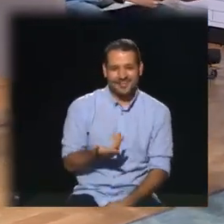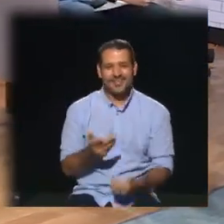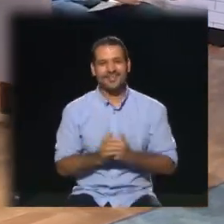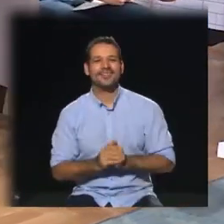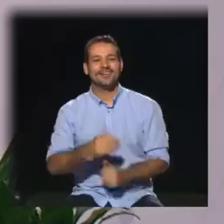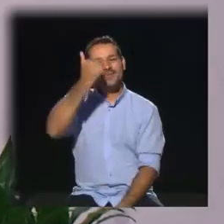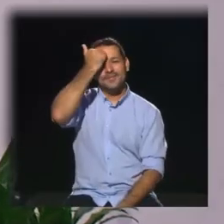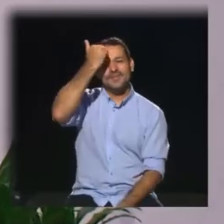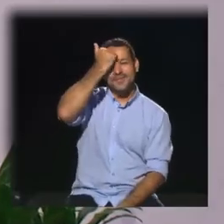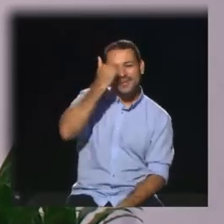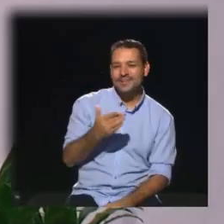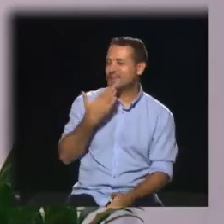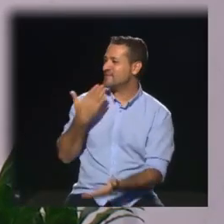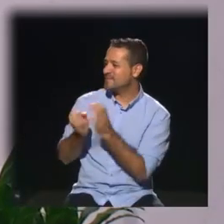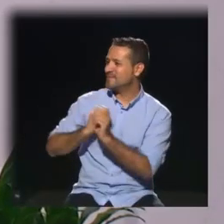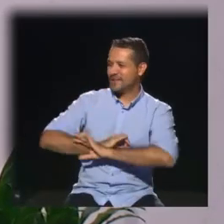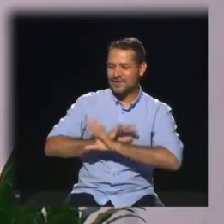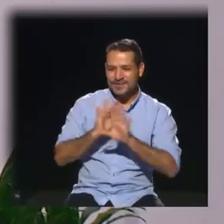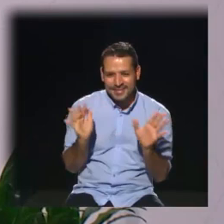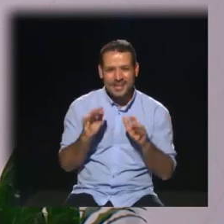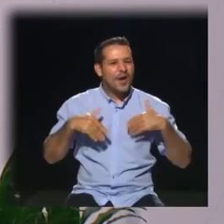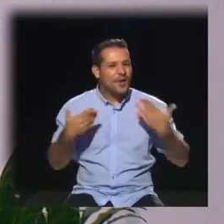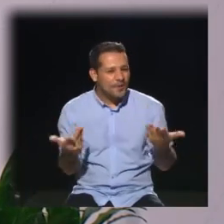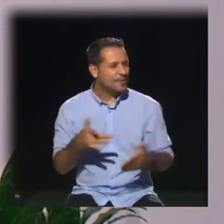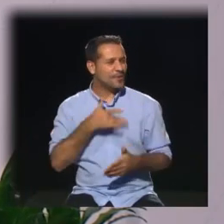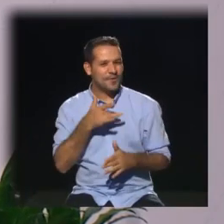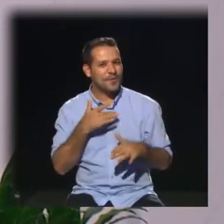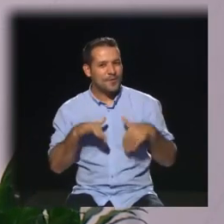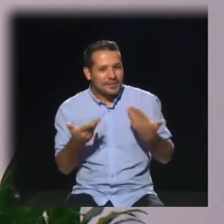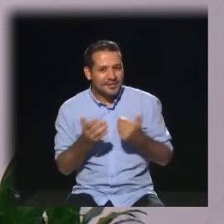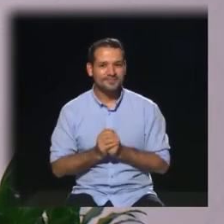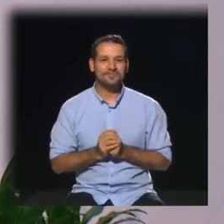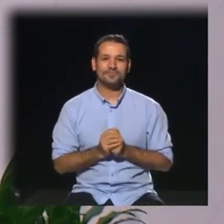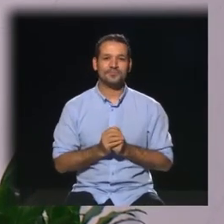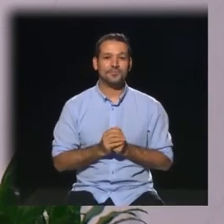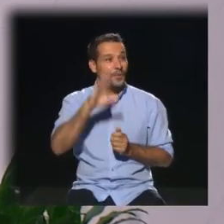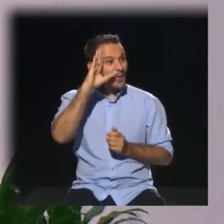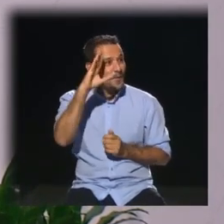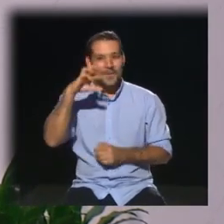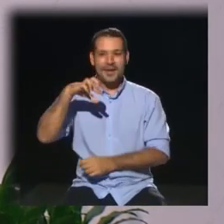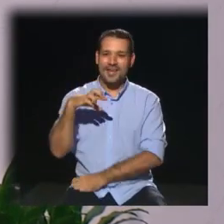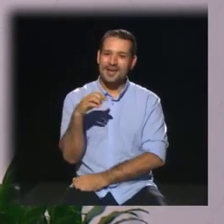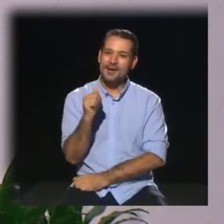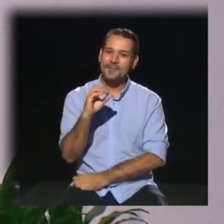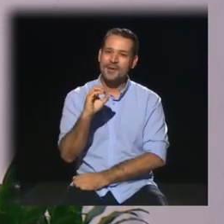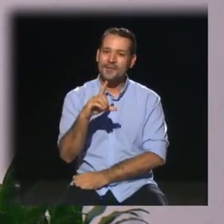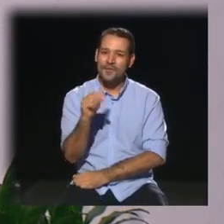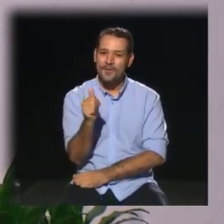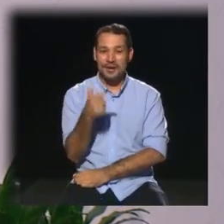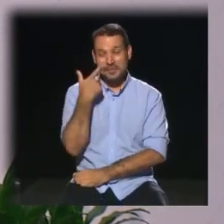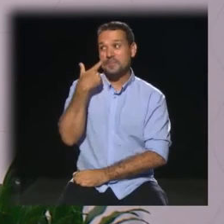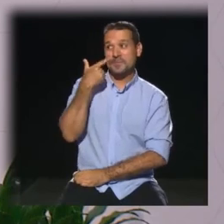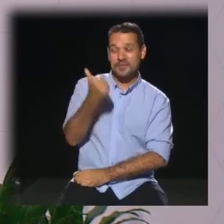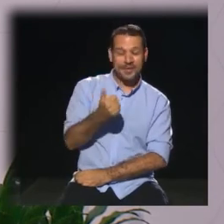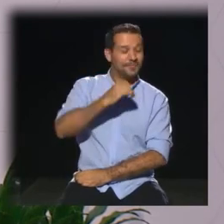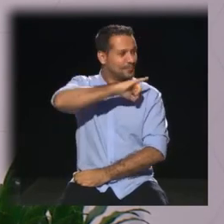Profesor Daniel, buenos días. Daniel Esteban, buenos días, ¿cómo estás? Hola, buenos días, Paola, muy bien. José